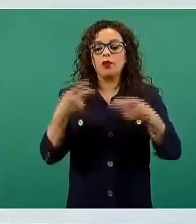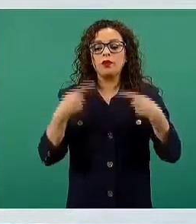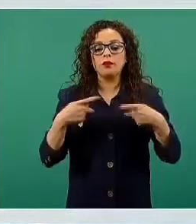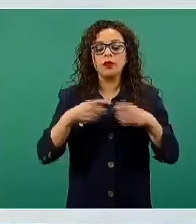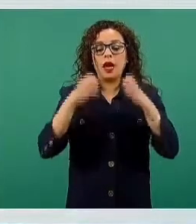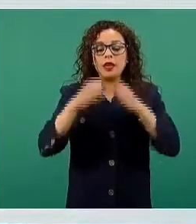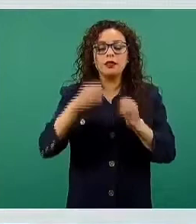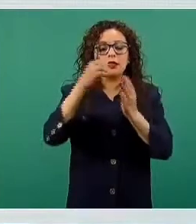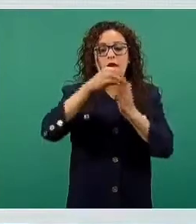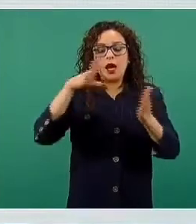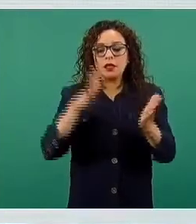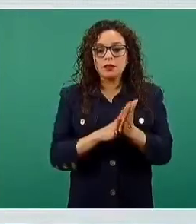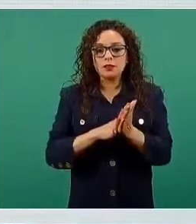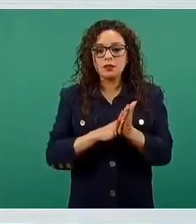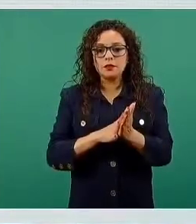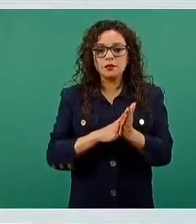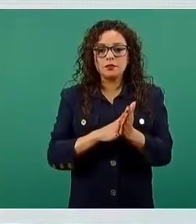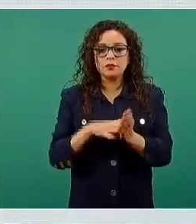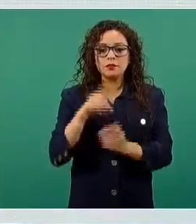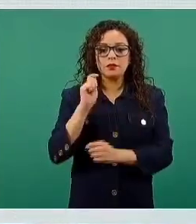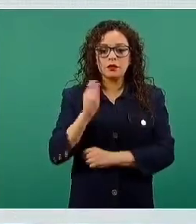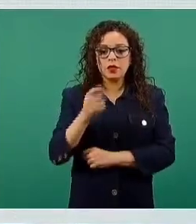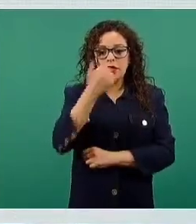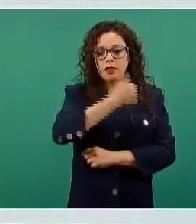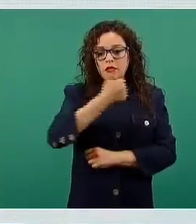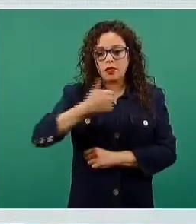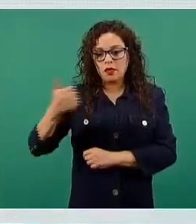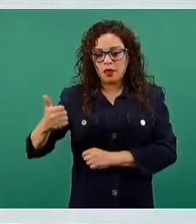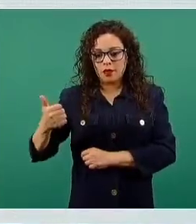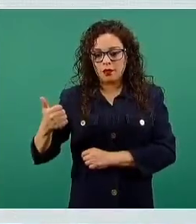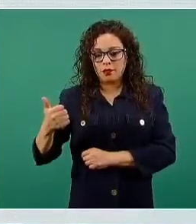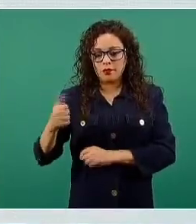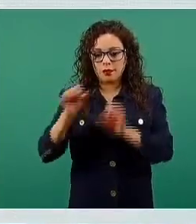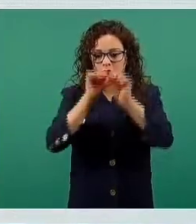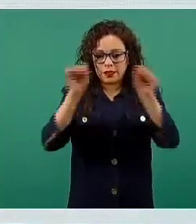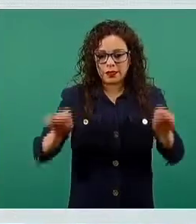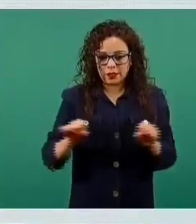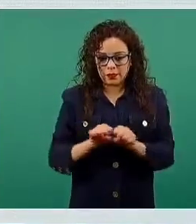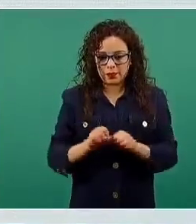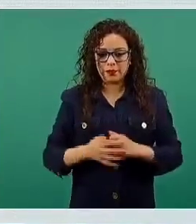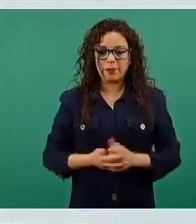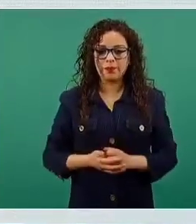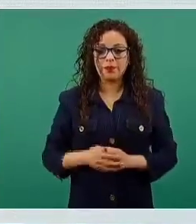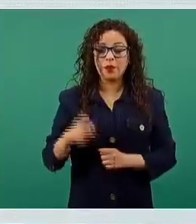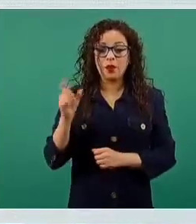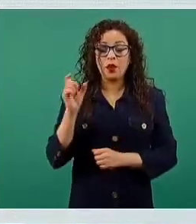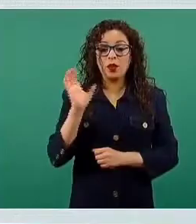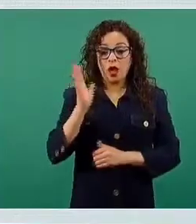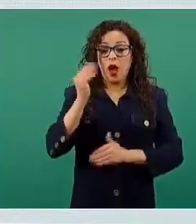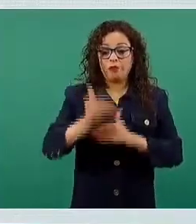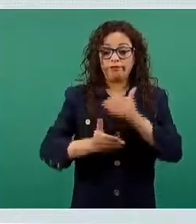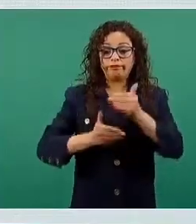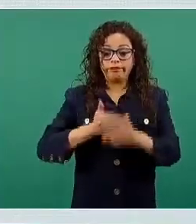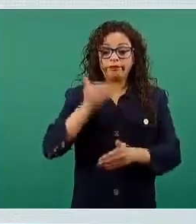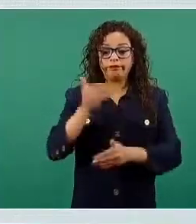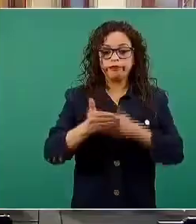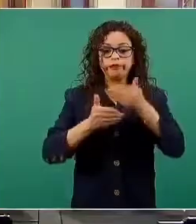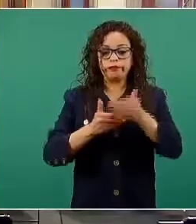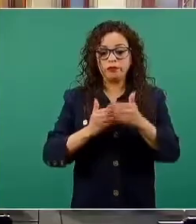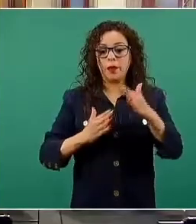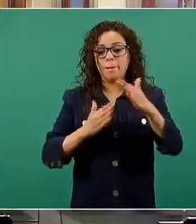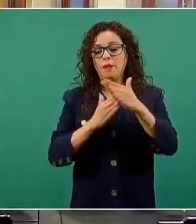registradas en los padrones respectivos. Y obviamente, conforme se va completando la meta, se va reduciendo el número de